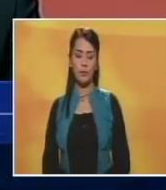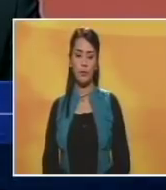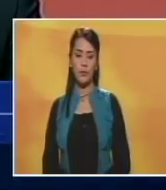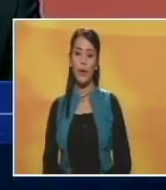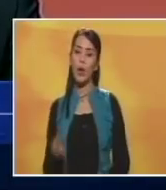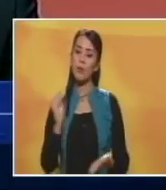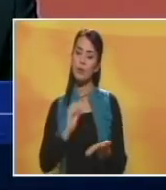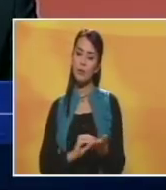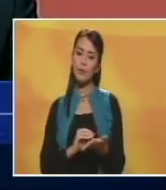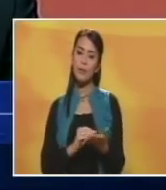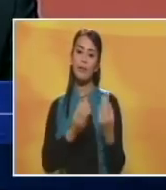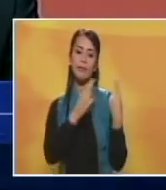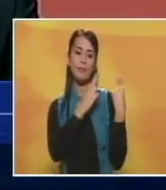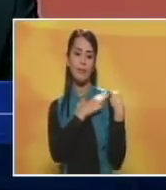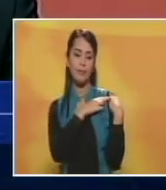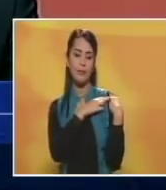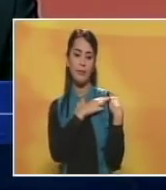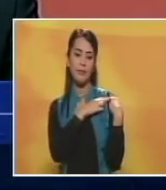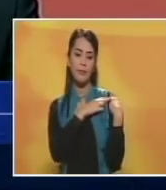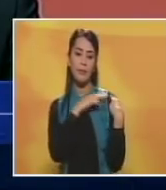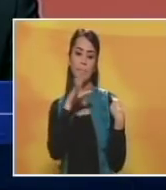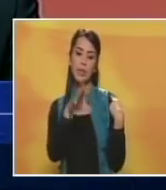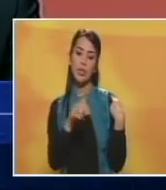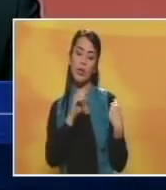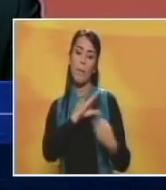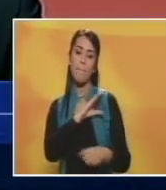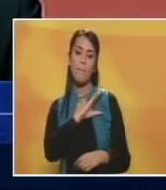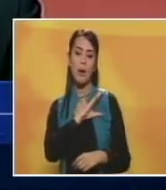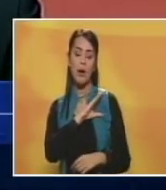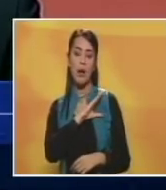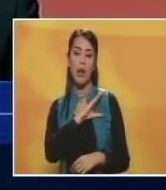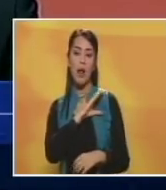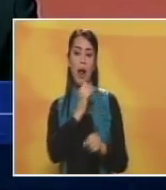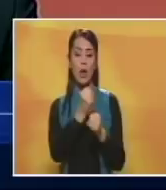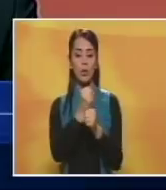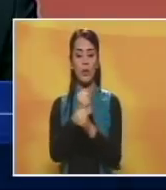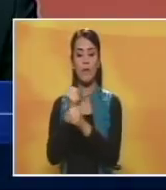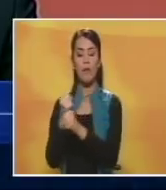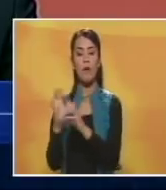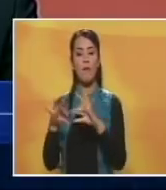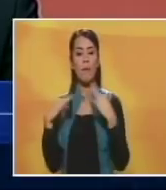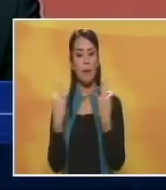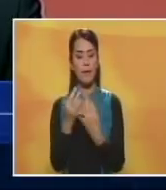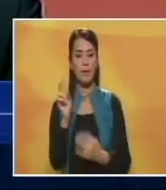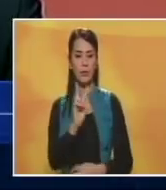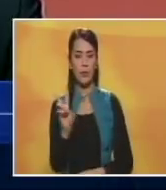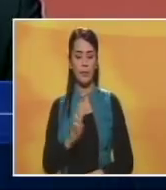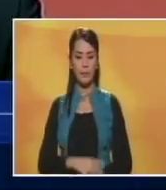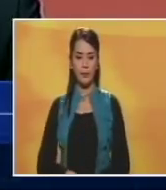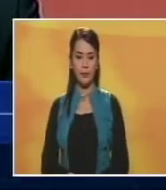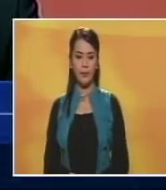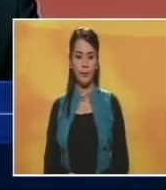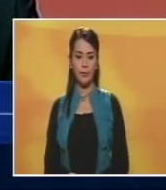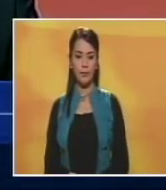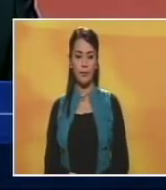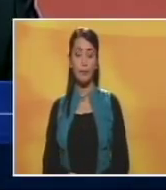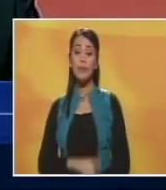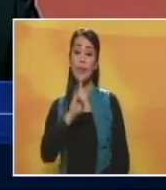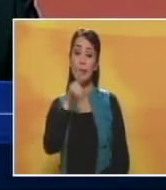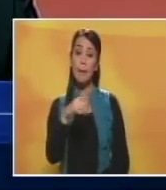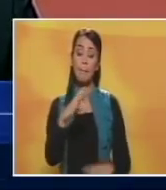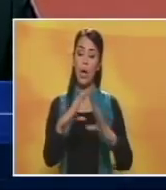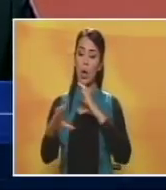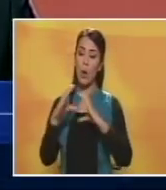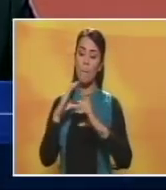el poder adquisitivo a la clase trabajadora, a la familia venezolana. También conversamos